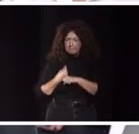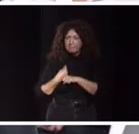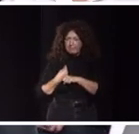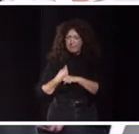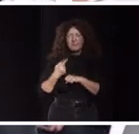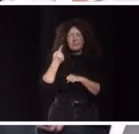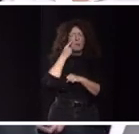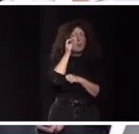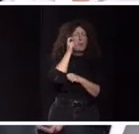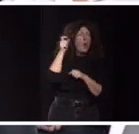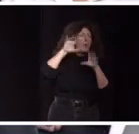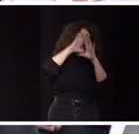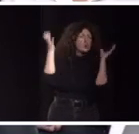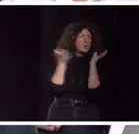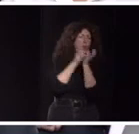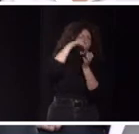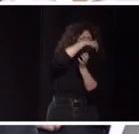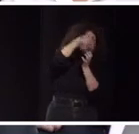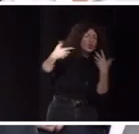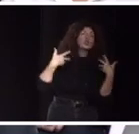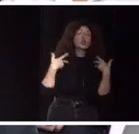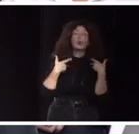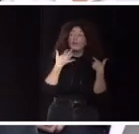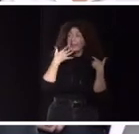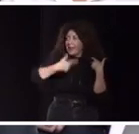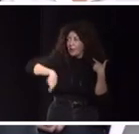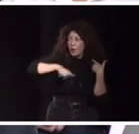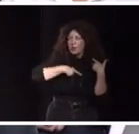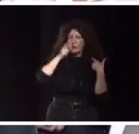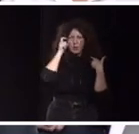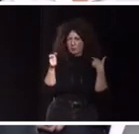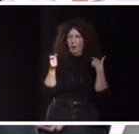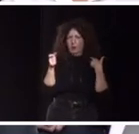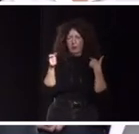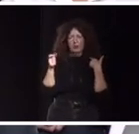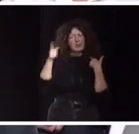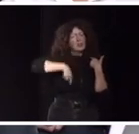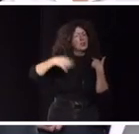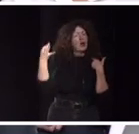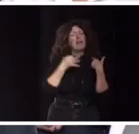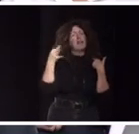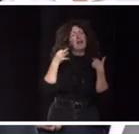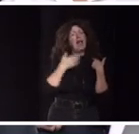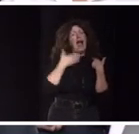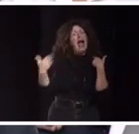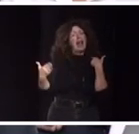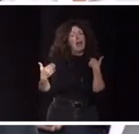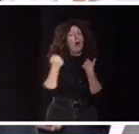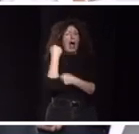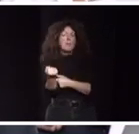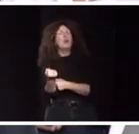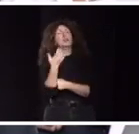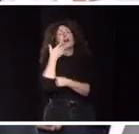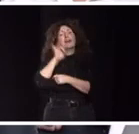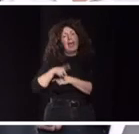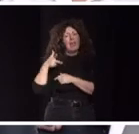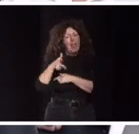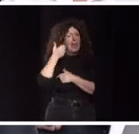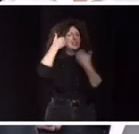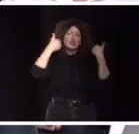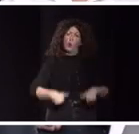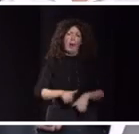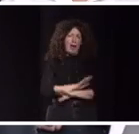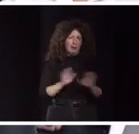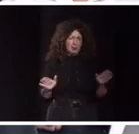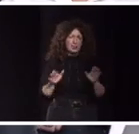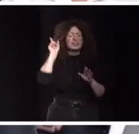Todos los pueblos del mundo que sufren son nuestros pueblos, compañeros y compañeras. Tenemos que ponernos del lado de los derechos humanos. Tenemos que ponernos